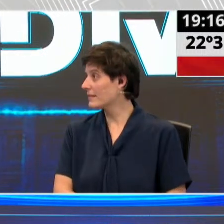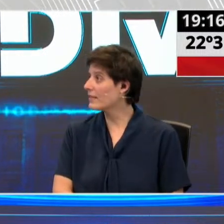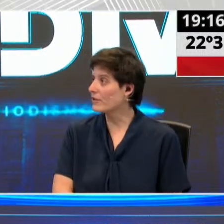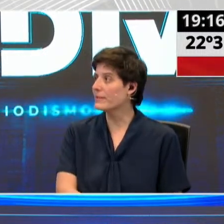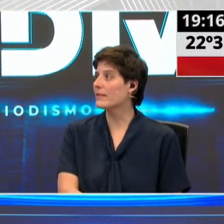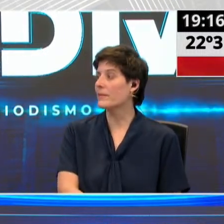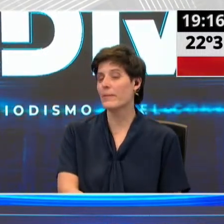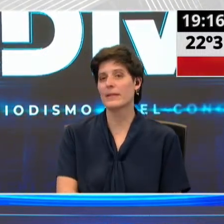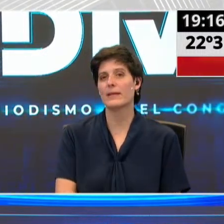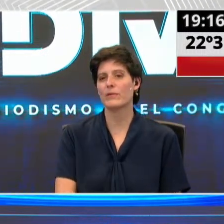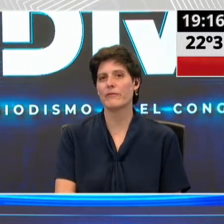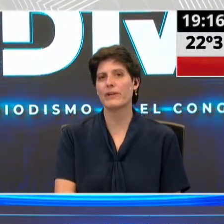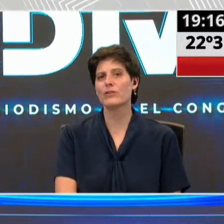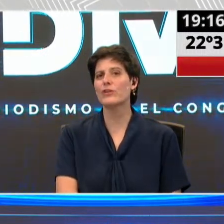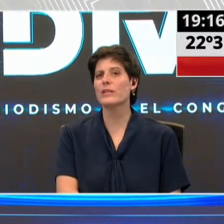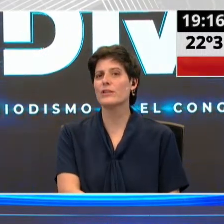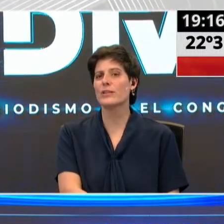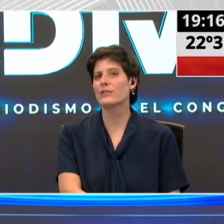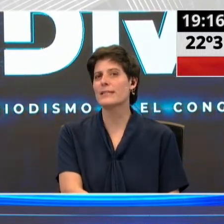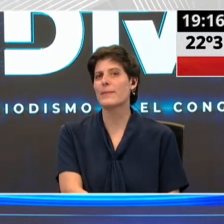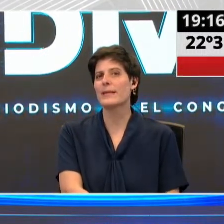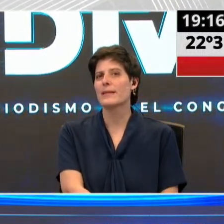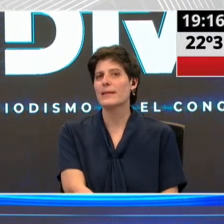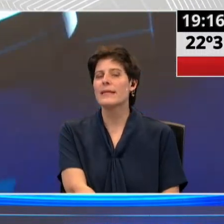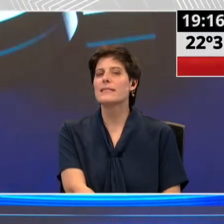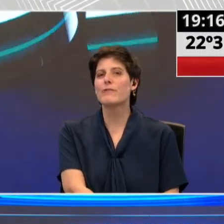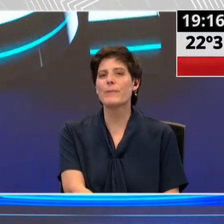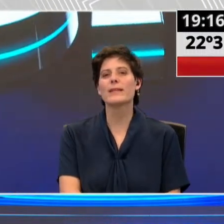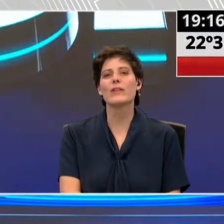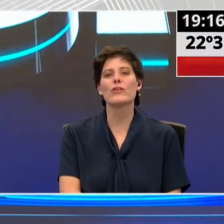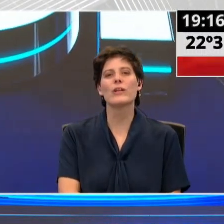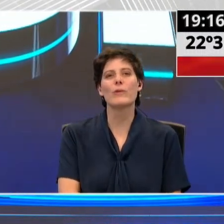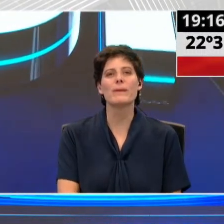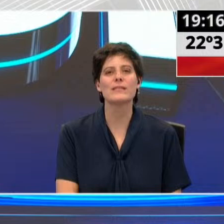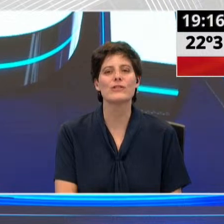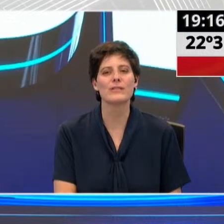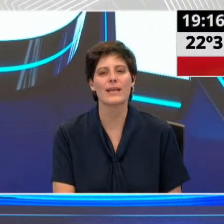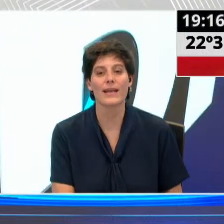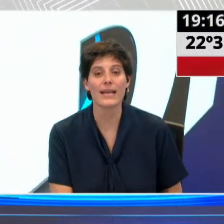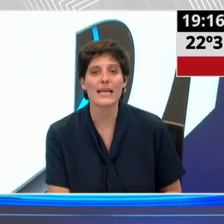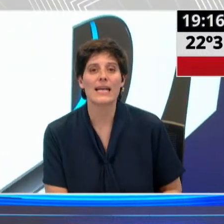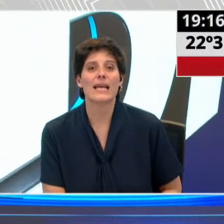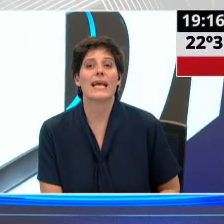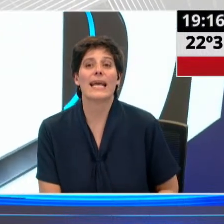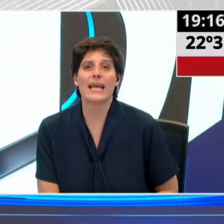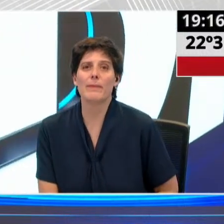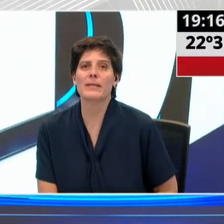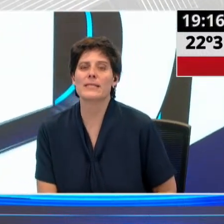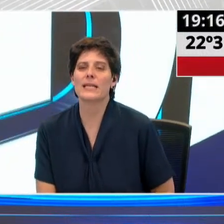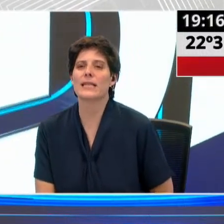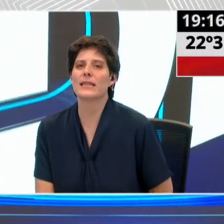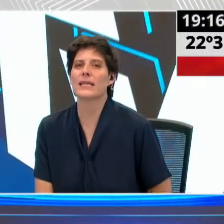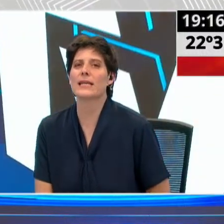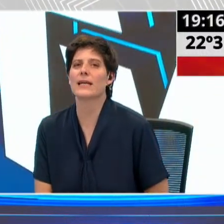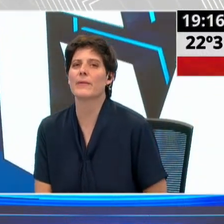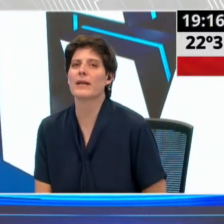domingo. Sí, eso me parece que también va a tener un efecto. Y otra cosa que también se fue planteando hoy en los pasillos es que el presidente Javier